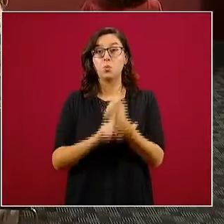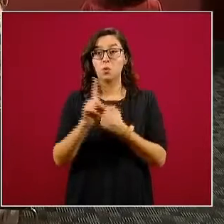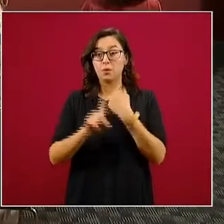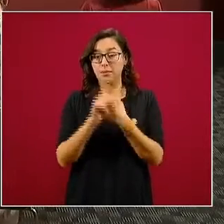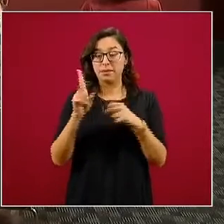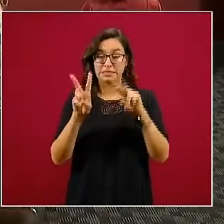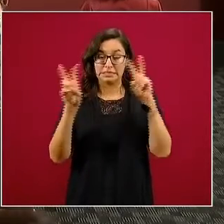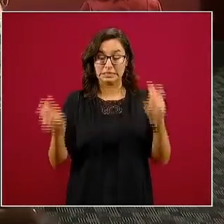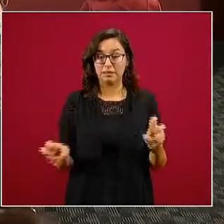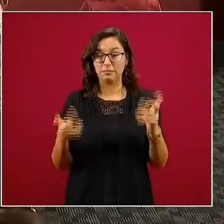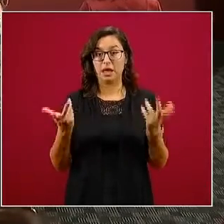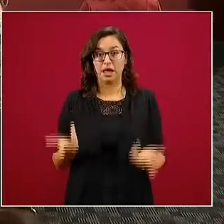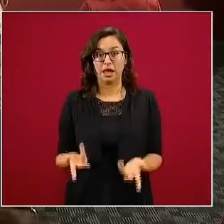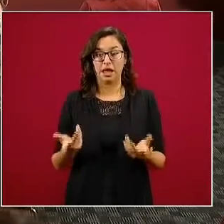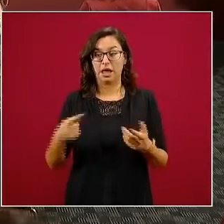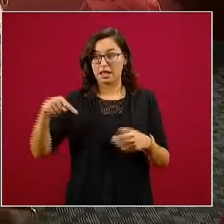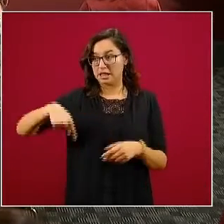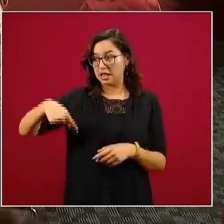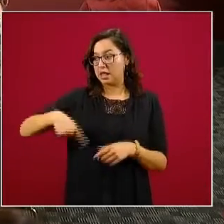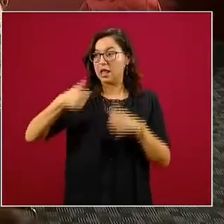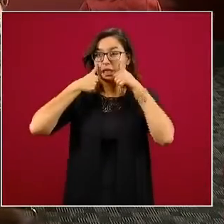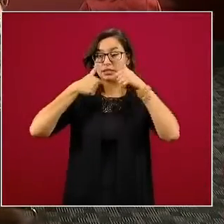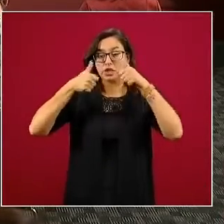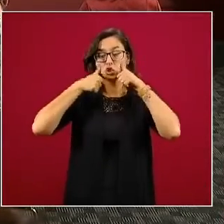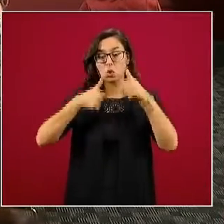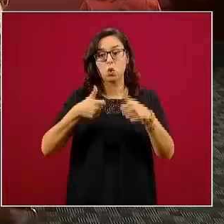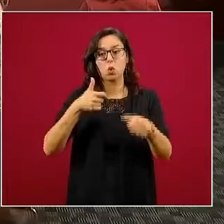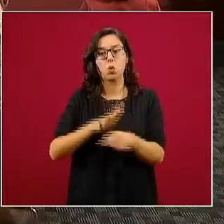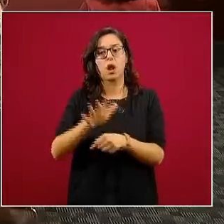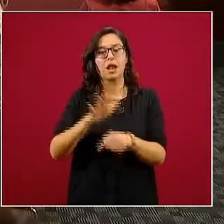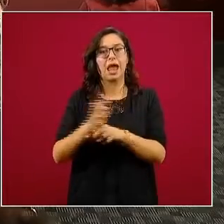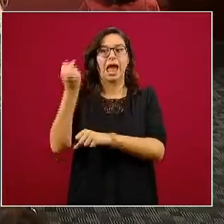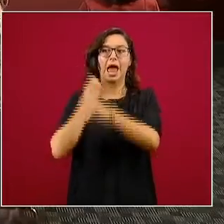tengan una cama. Y si hace falta, pues vamos a seguir reconvirtiendo